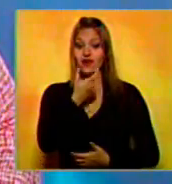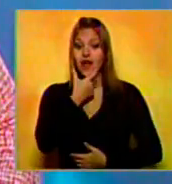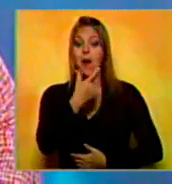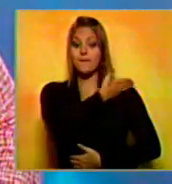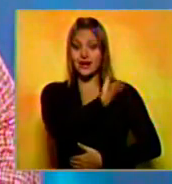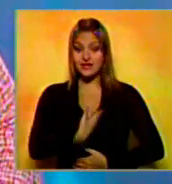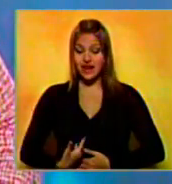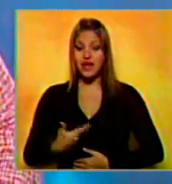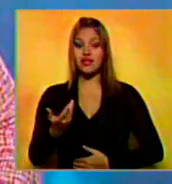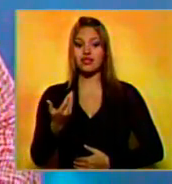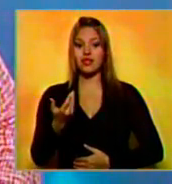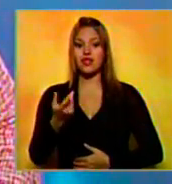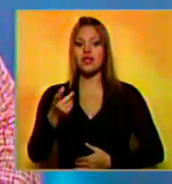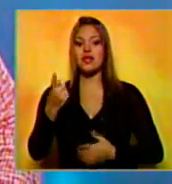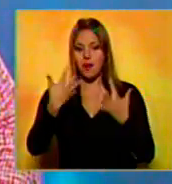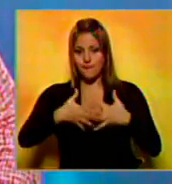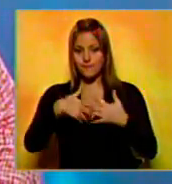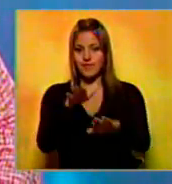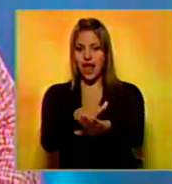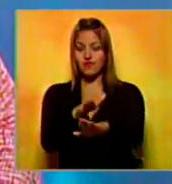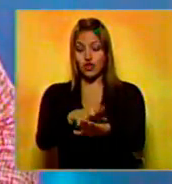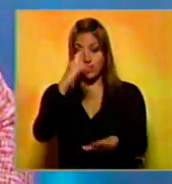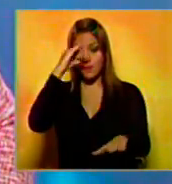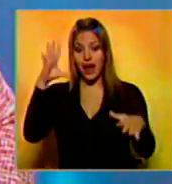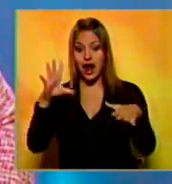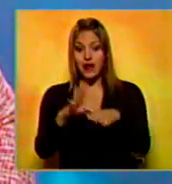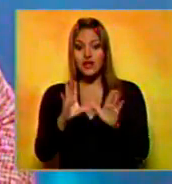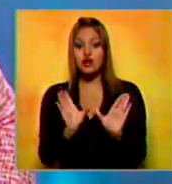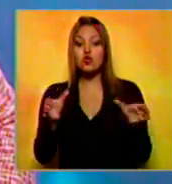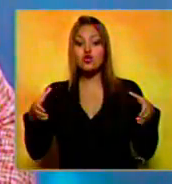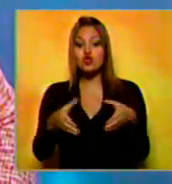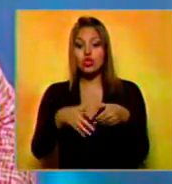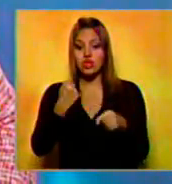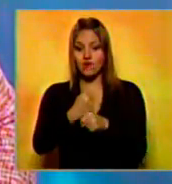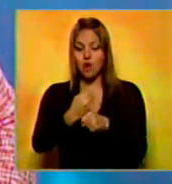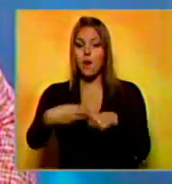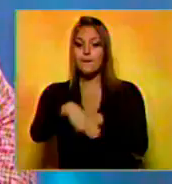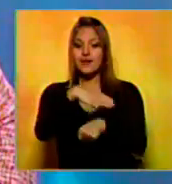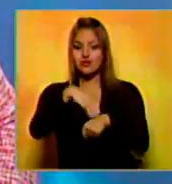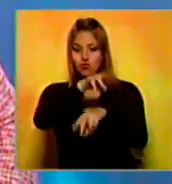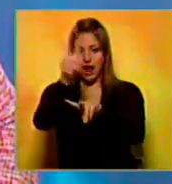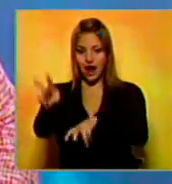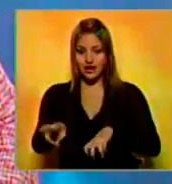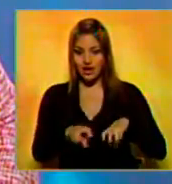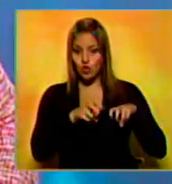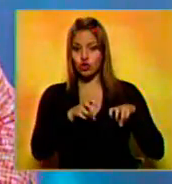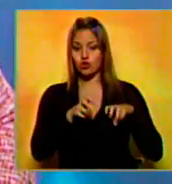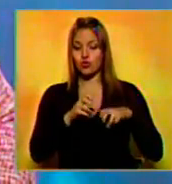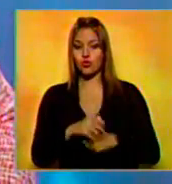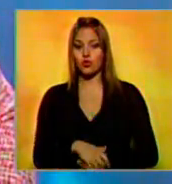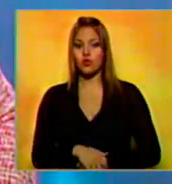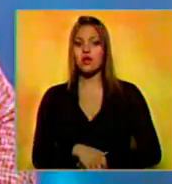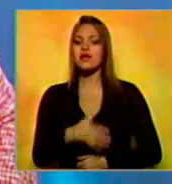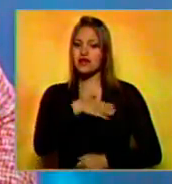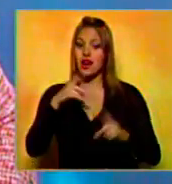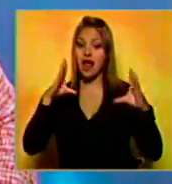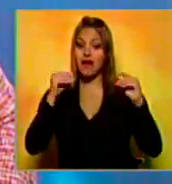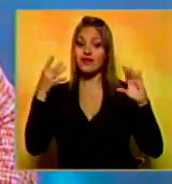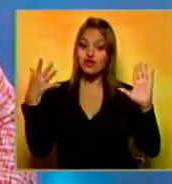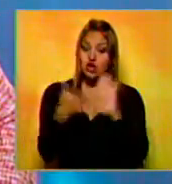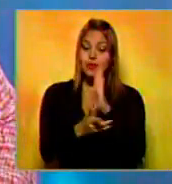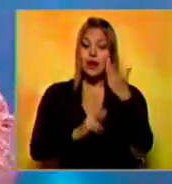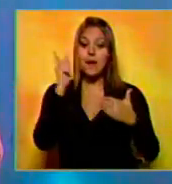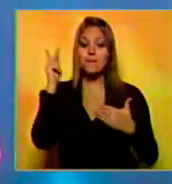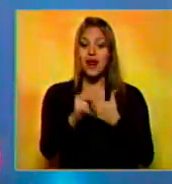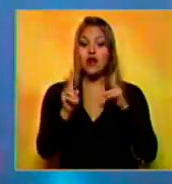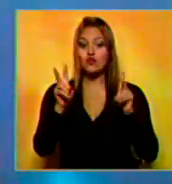El presidente de Fedeagro, Pedro Rivas, anunció que este martes sostuvo una reunión de trabajo con el ministro de Agricultura y Tierra, Juan Carlos Loyo, para hablar sobre el plan de